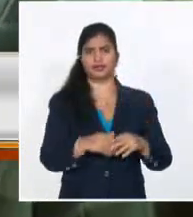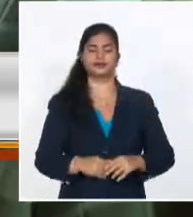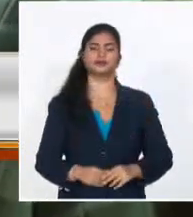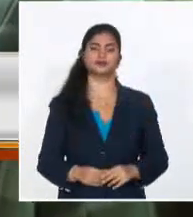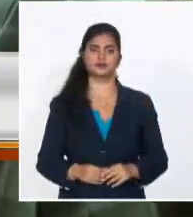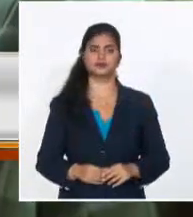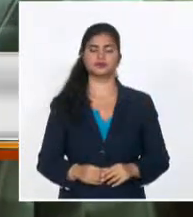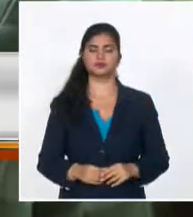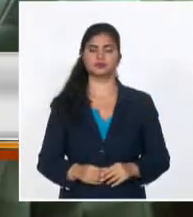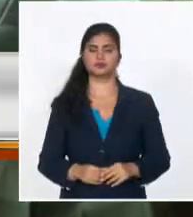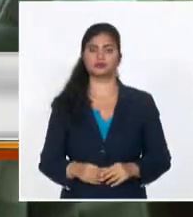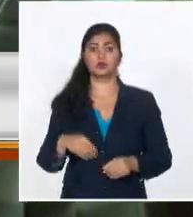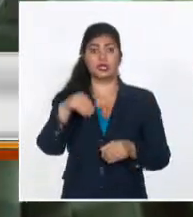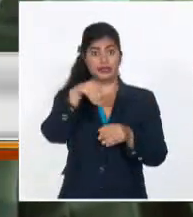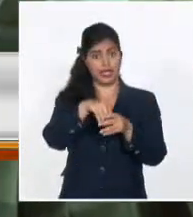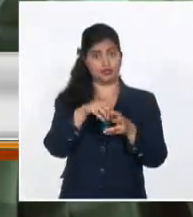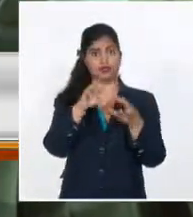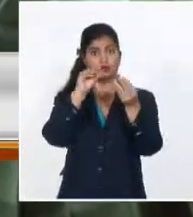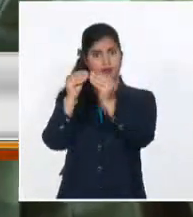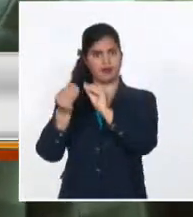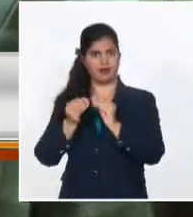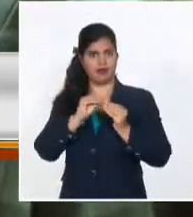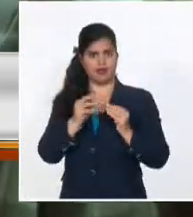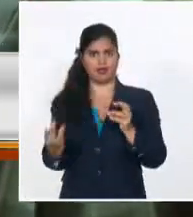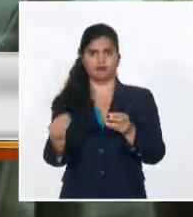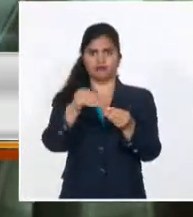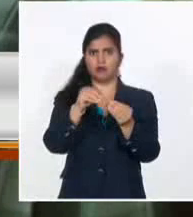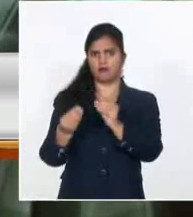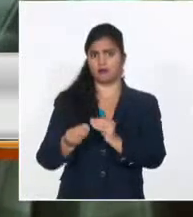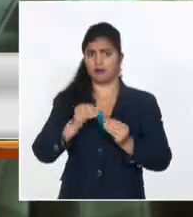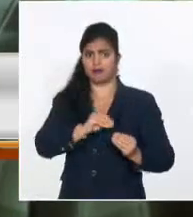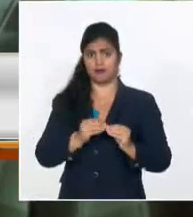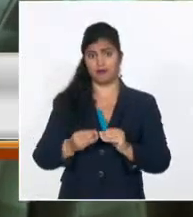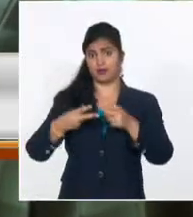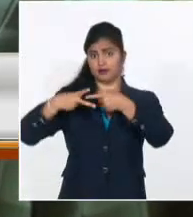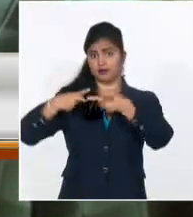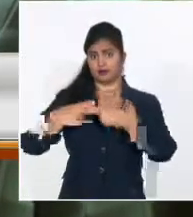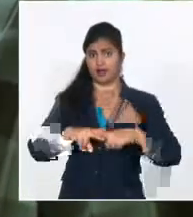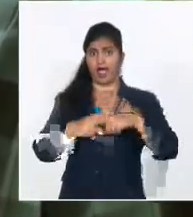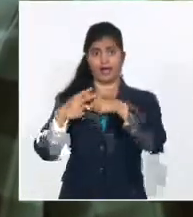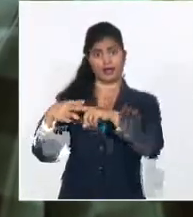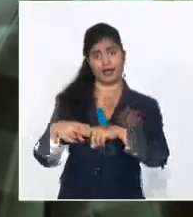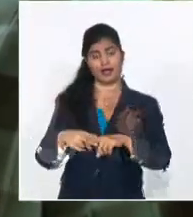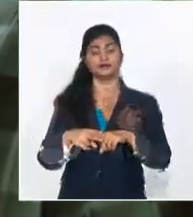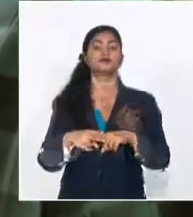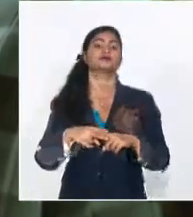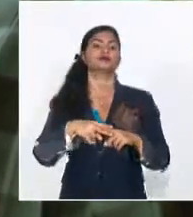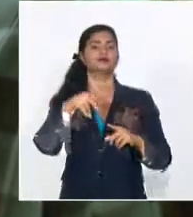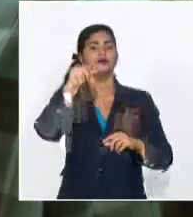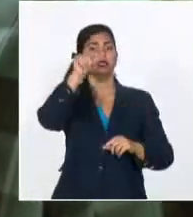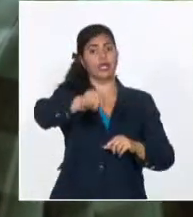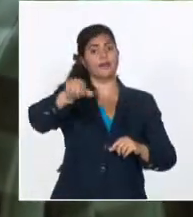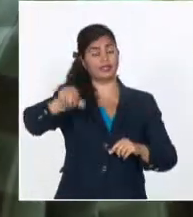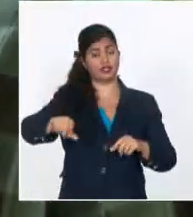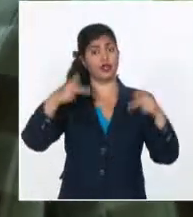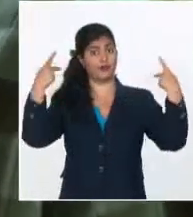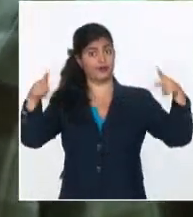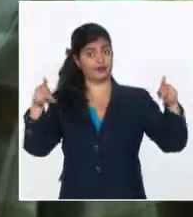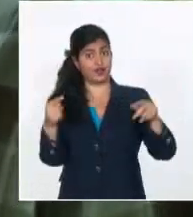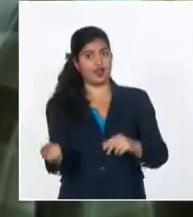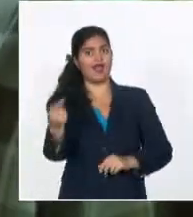ensamble de las motos, porque lleva requisitos que exige el fabricante y estos medios